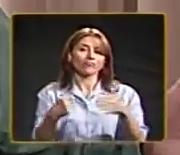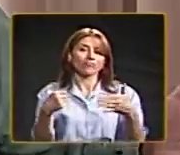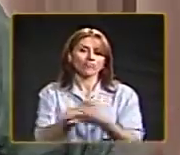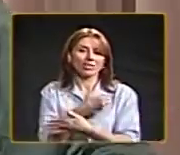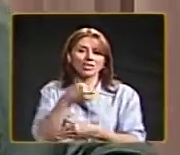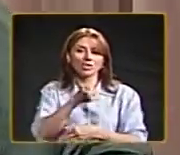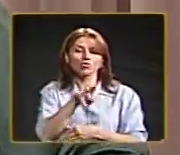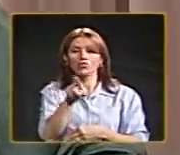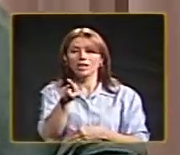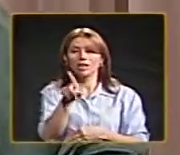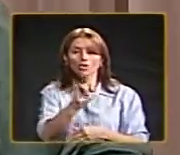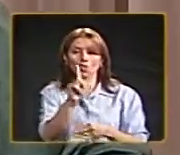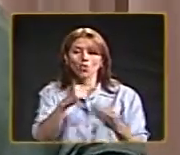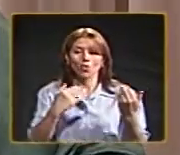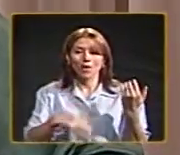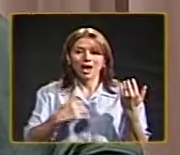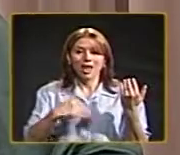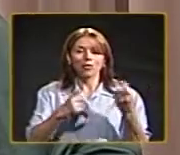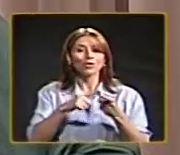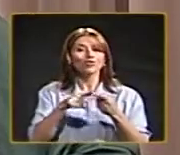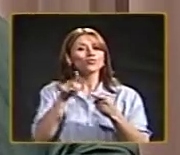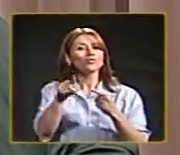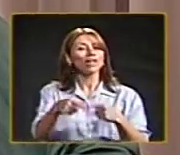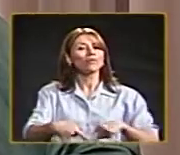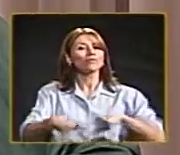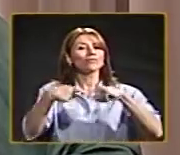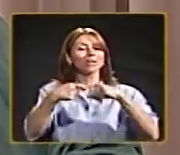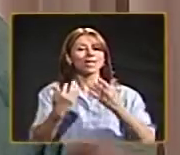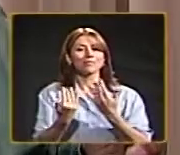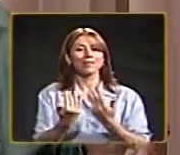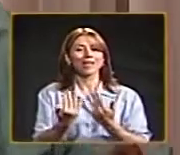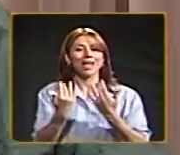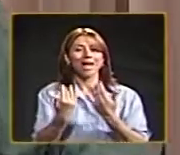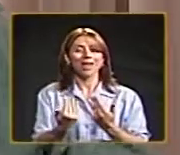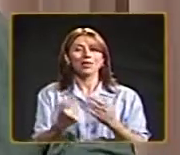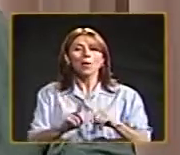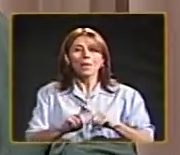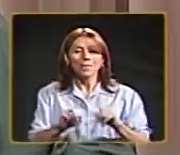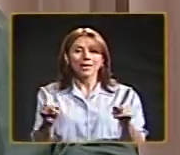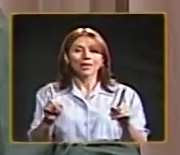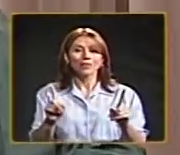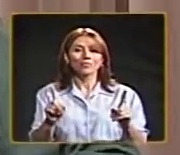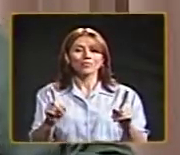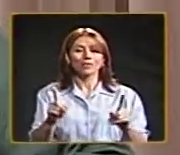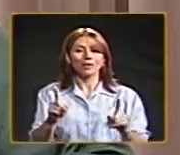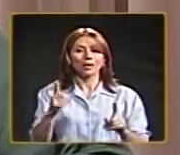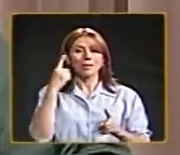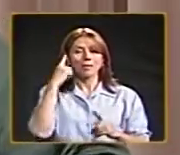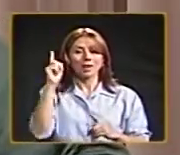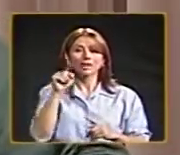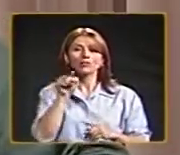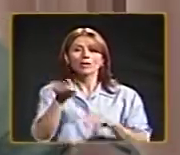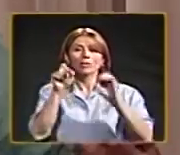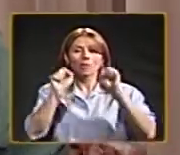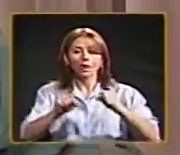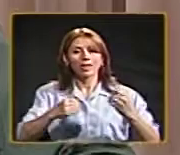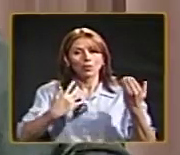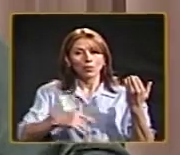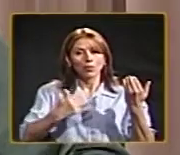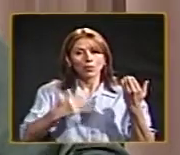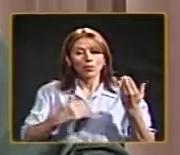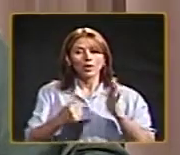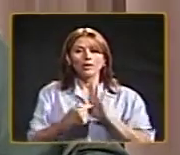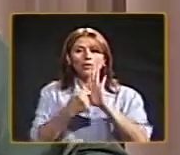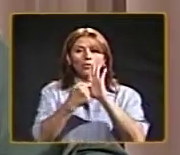De manera que lo tengo con la guitarra pendiente desde el primer segmento, pero esperando precisamente que le pueda ofrecer a nuestro público una